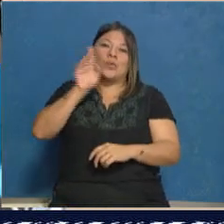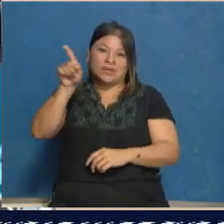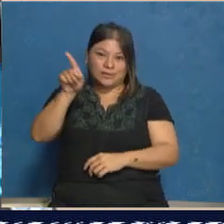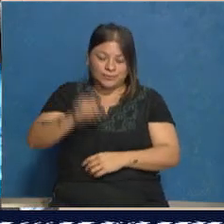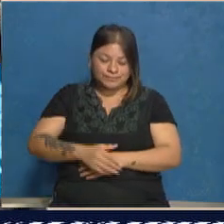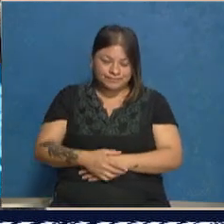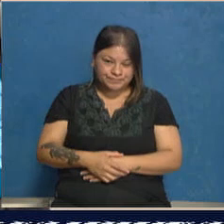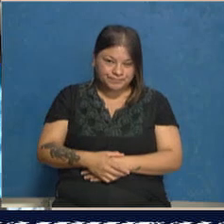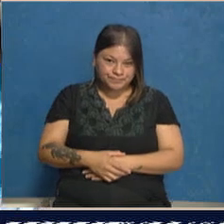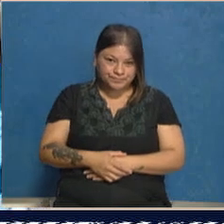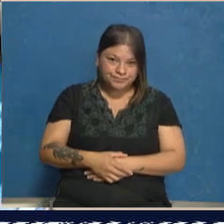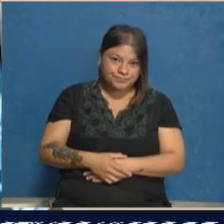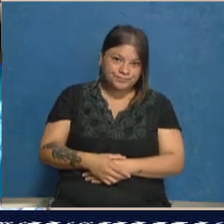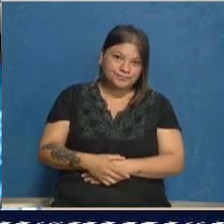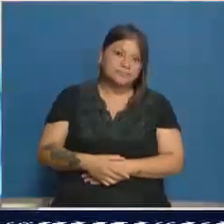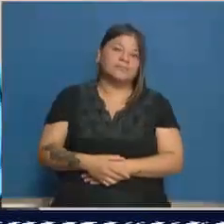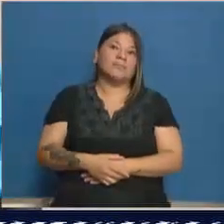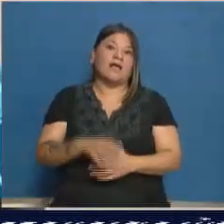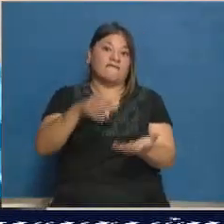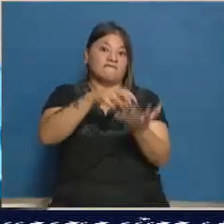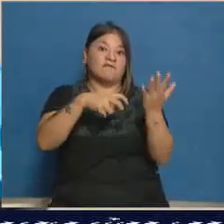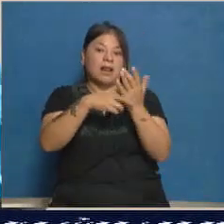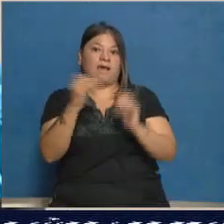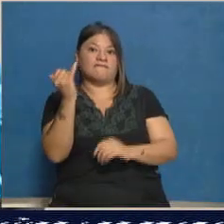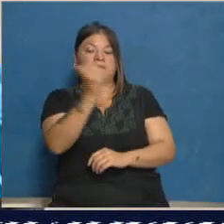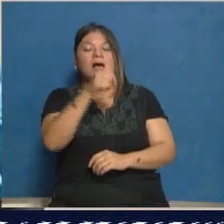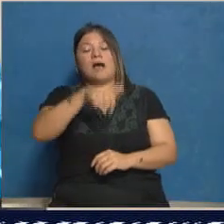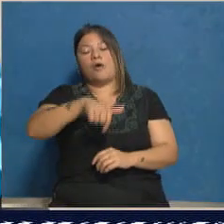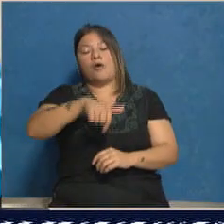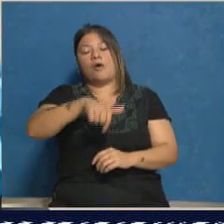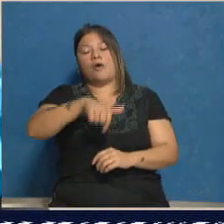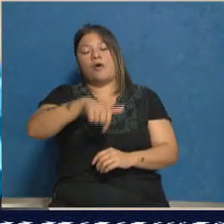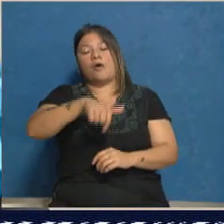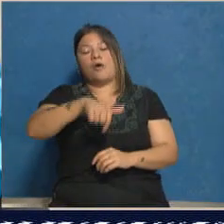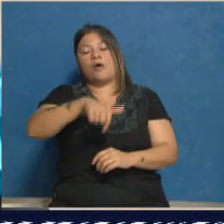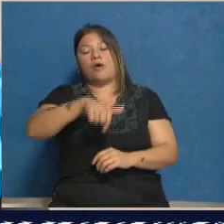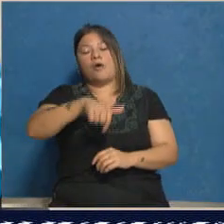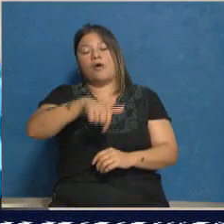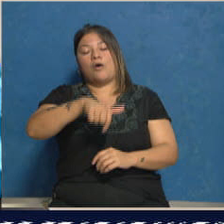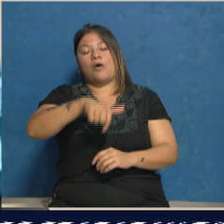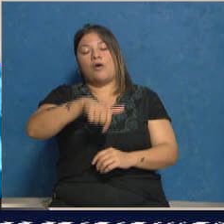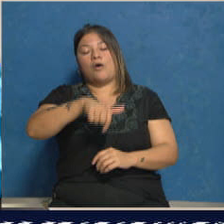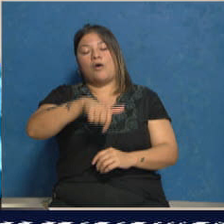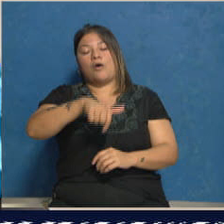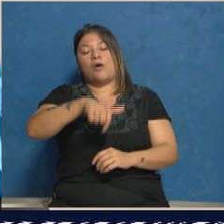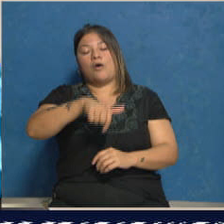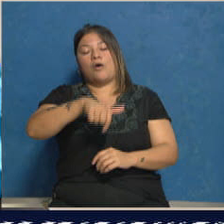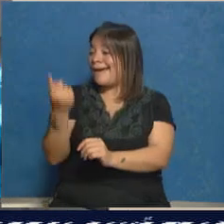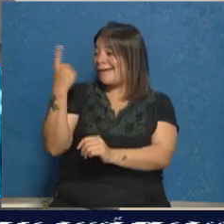recibieron en dicha Fiscalía. Está todo en etapa de investigación, es más, los elementos probatorios que se secuestraron